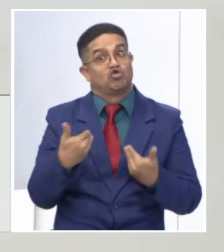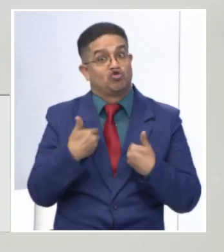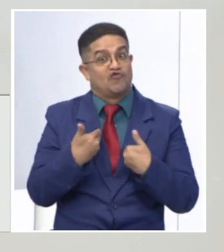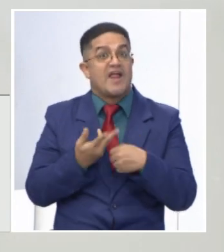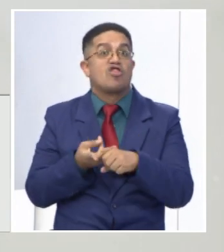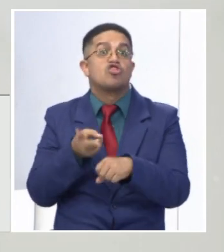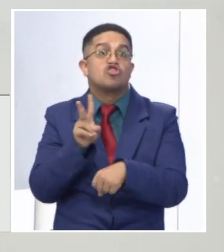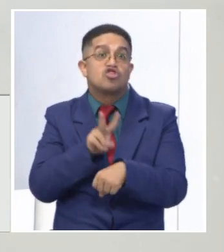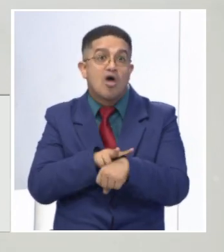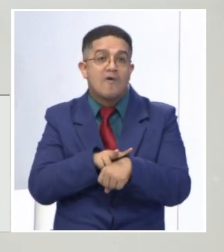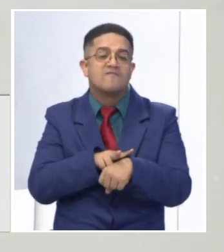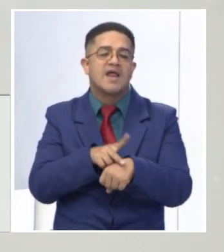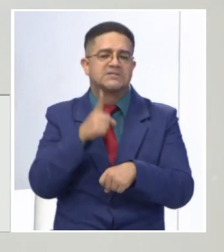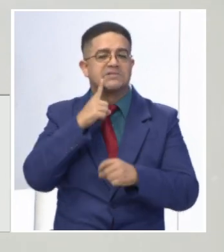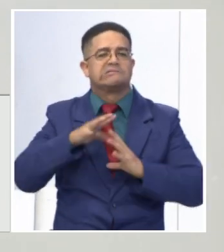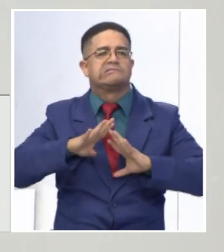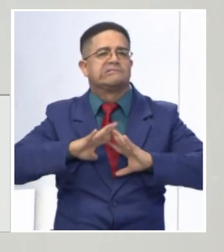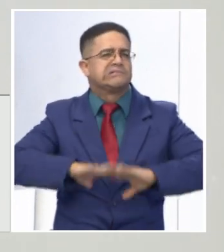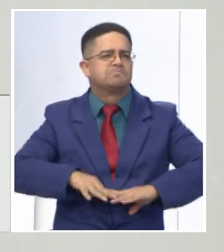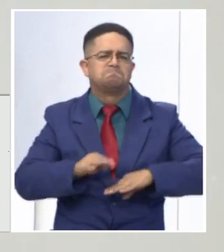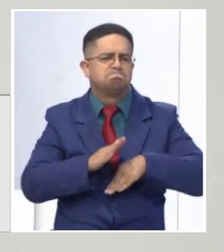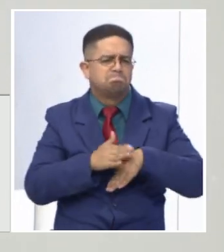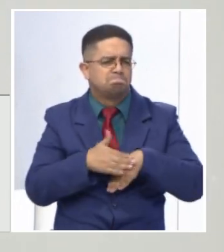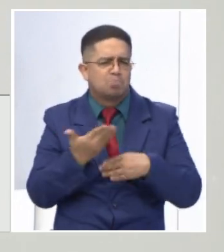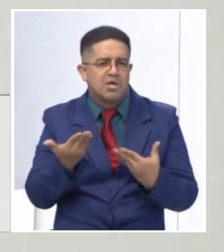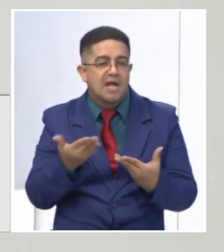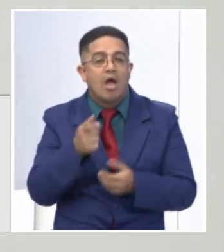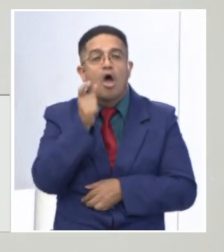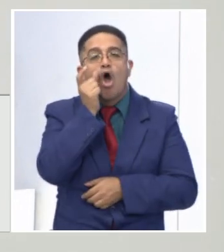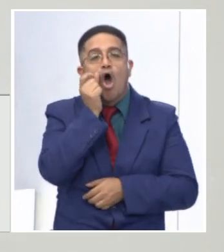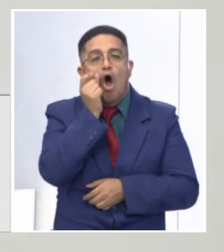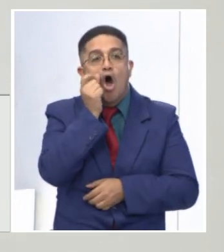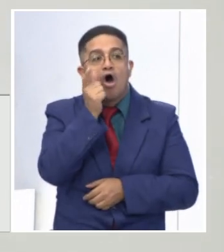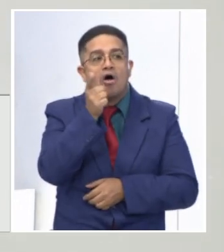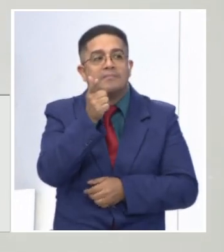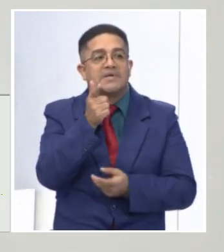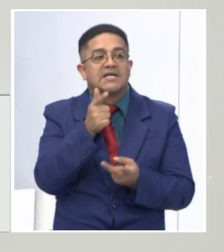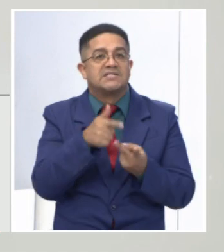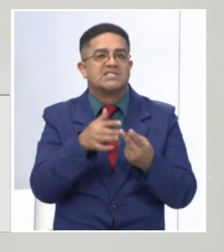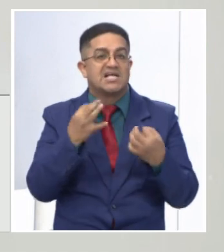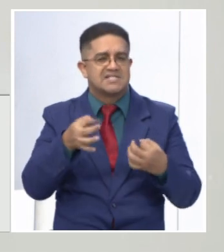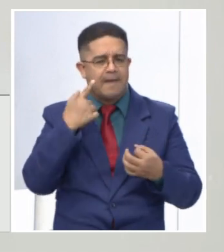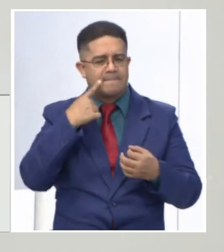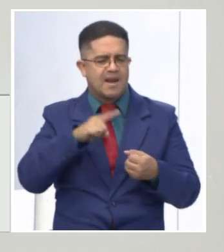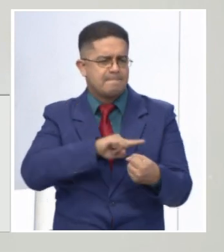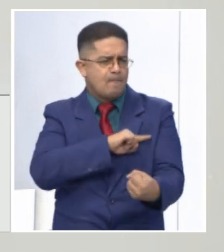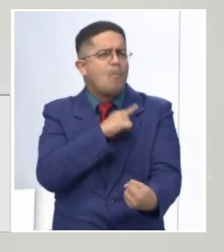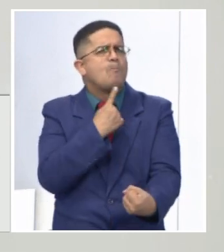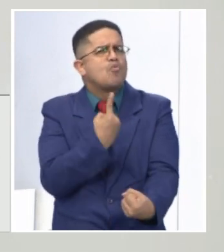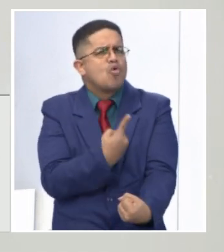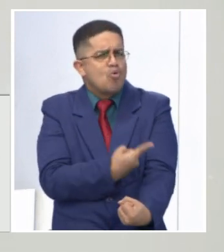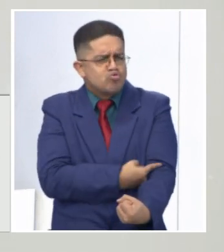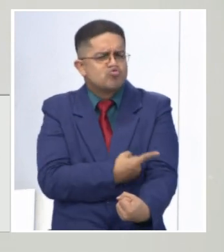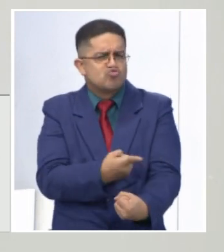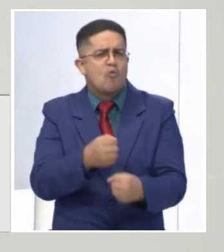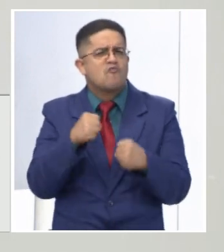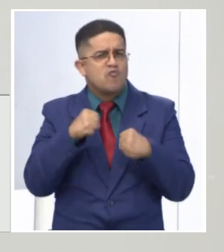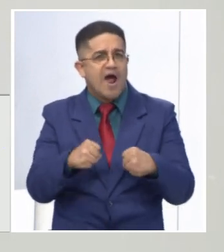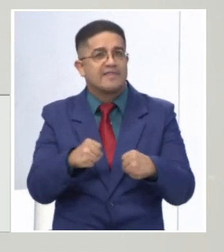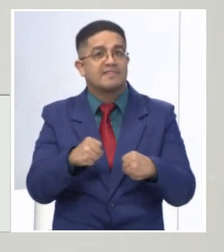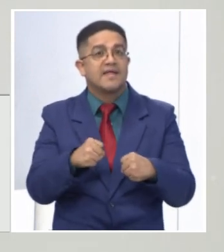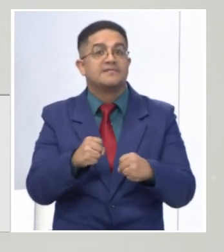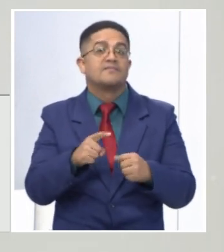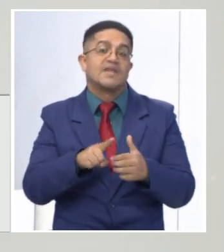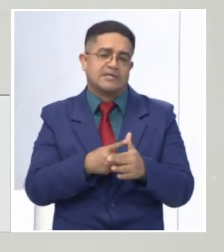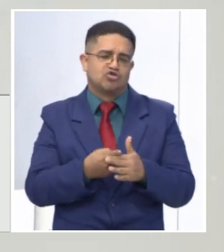de patologías del suelo pélvico asociado al dolor, porque el hombre tiende a tener una musculatura un poco más gruesa, un poco más fuerte, y es un